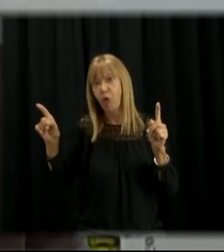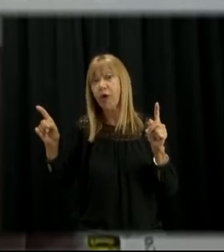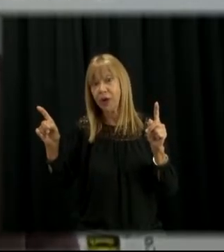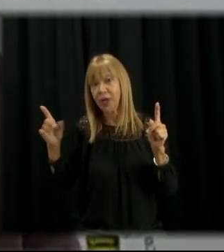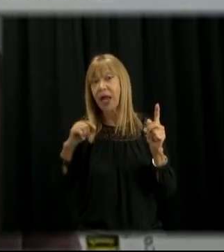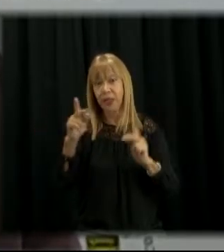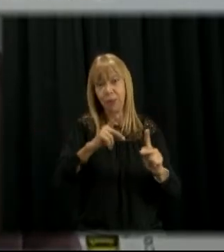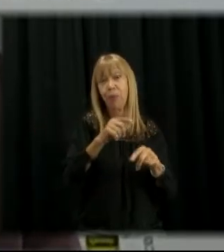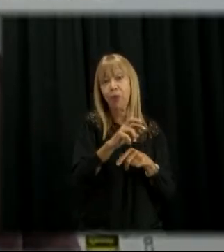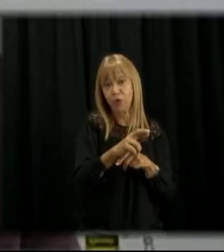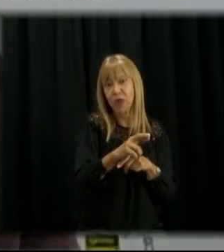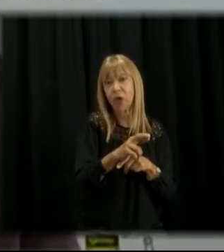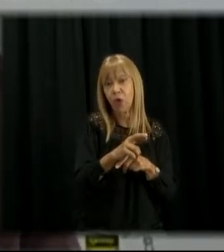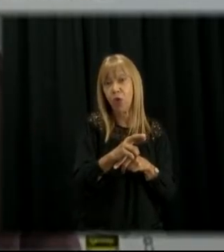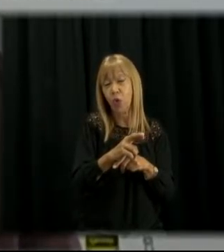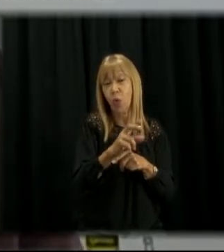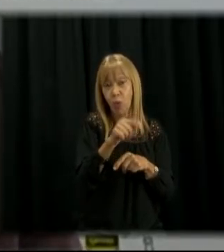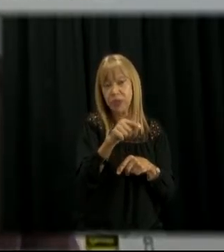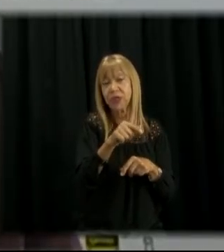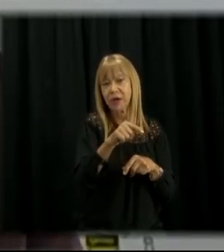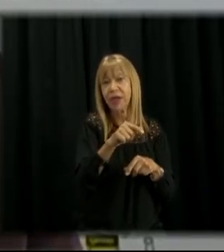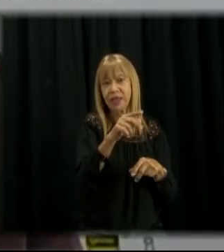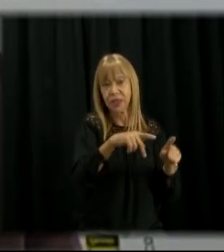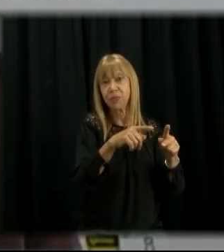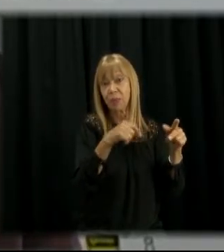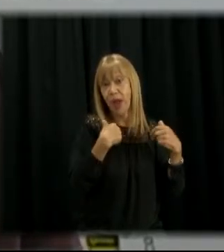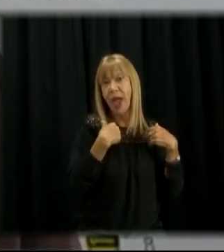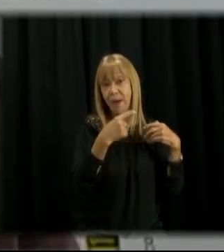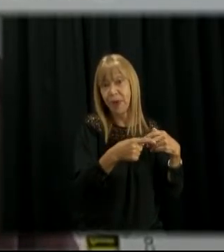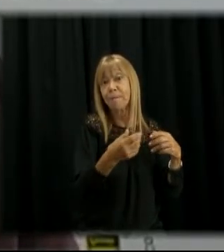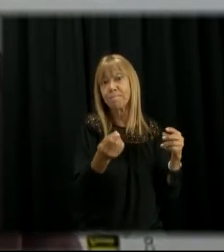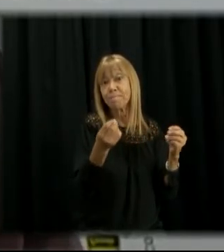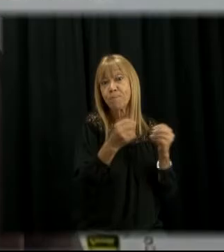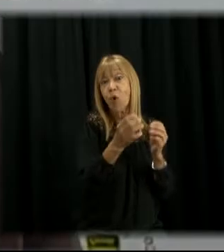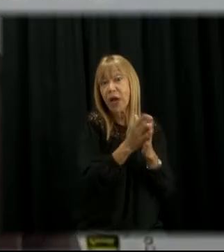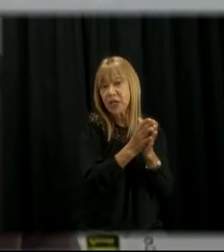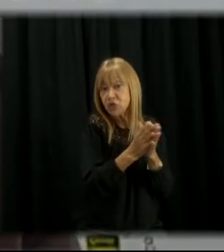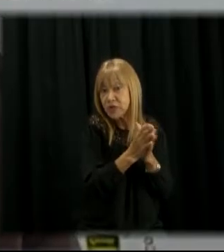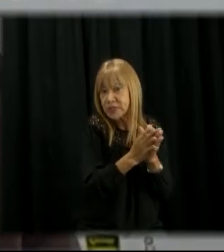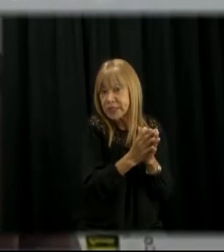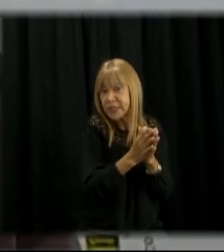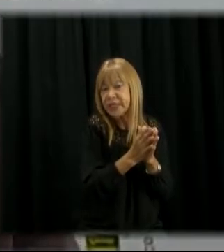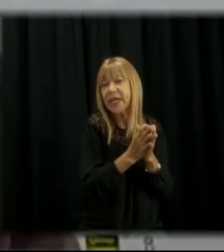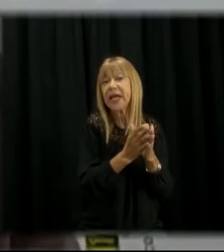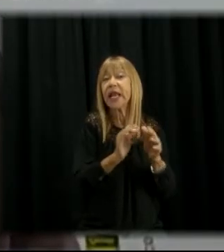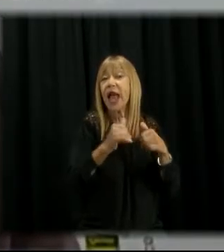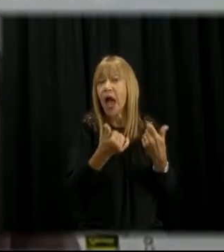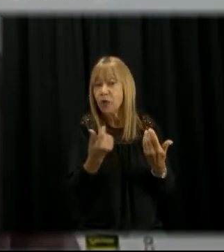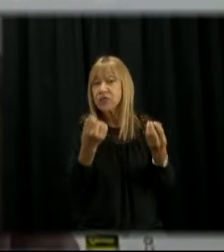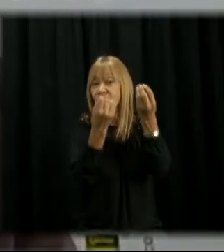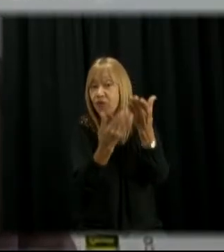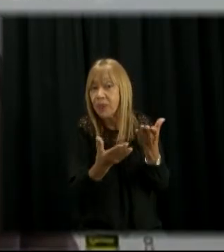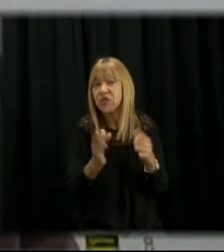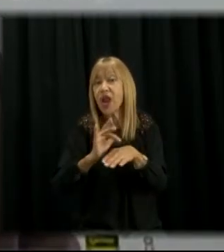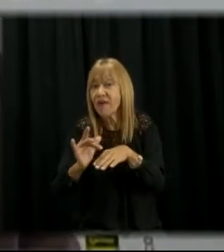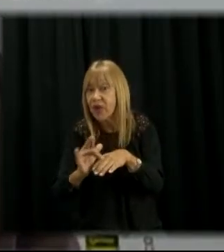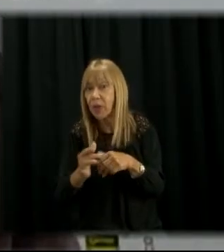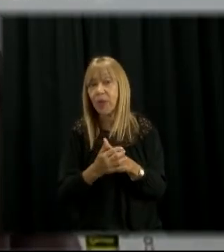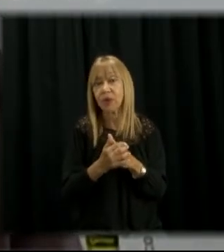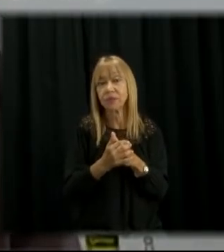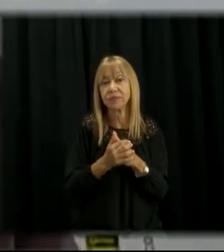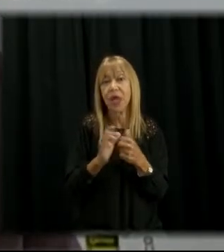la Junta y para el pueblo de Puerto Rico, que son los que tienen el mayor interés de tener esta información